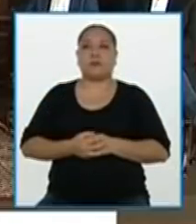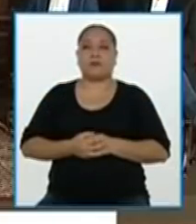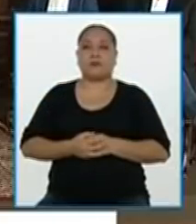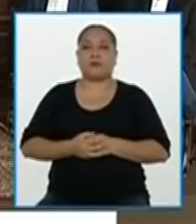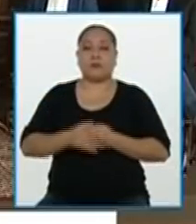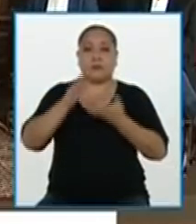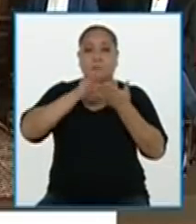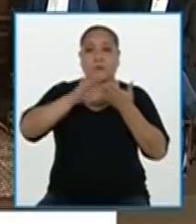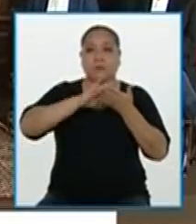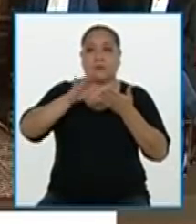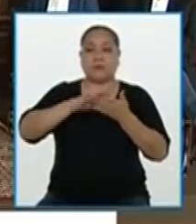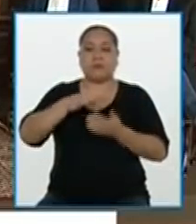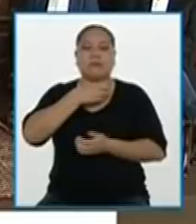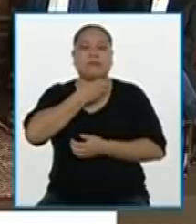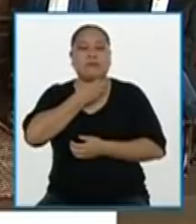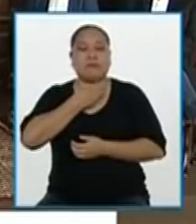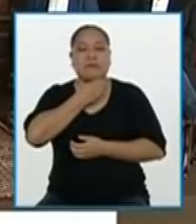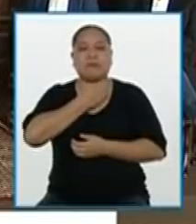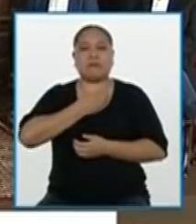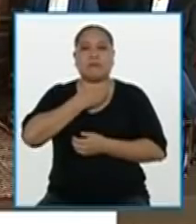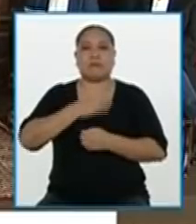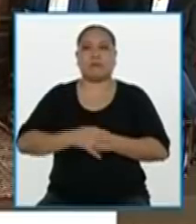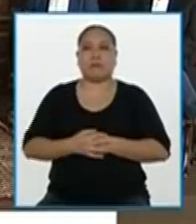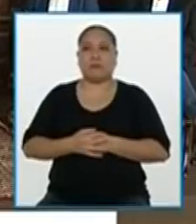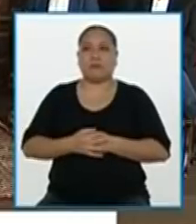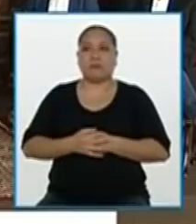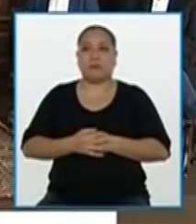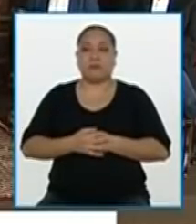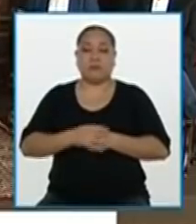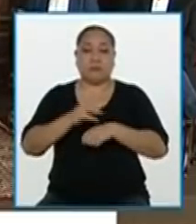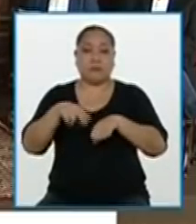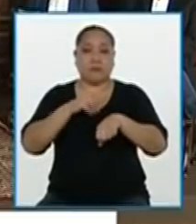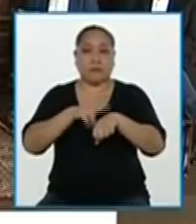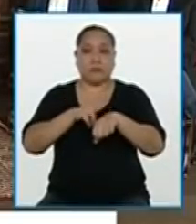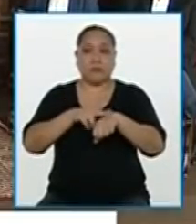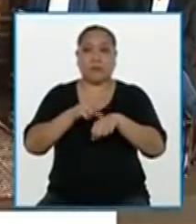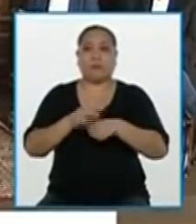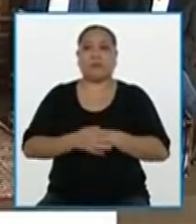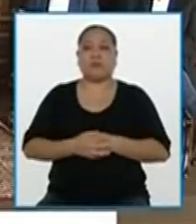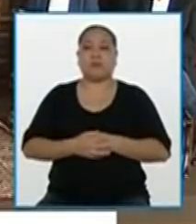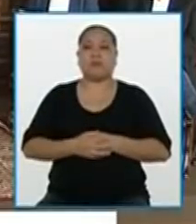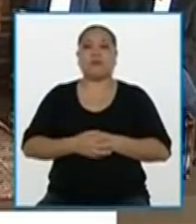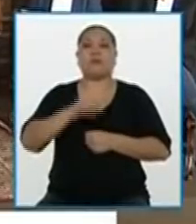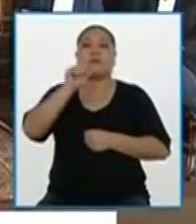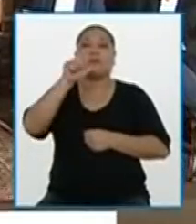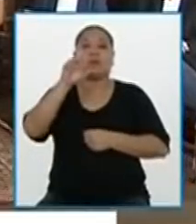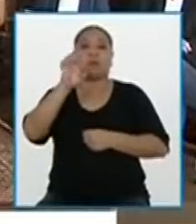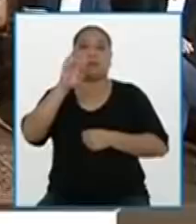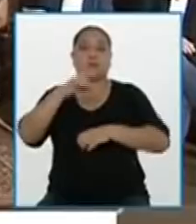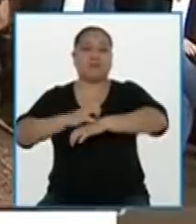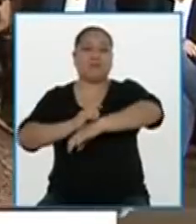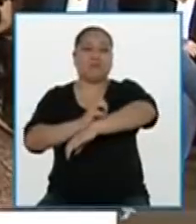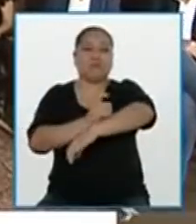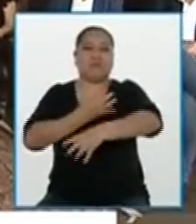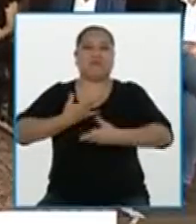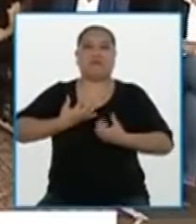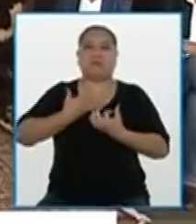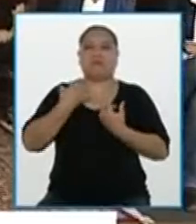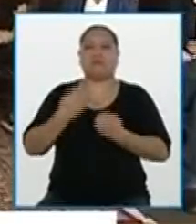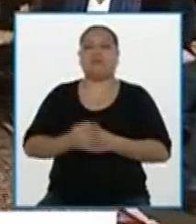en las actividades del Congreso, las recientes del Congreso. Pero el resumen de esto es que nuestro espacio